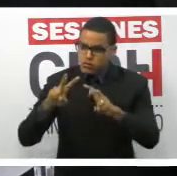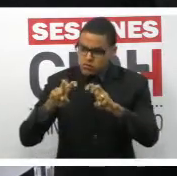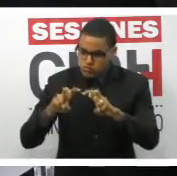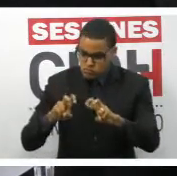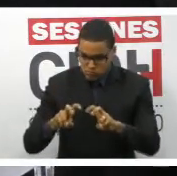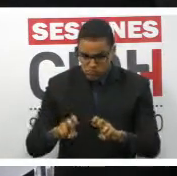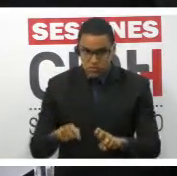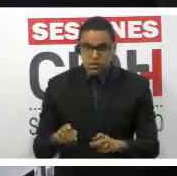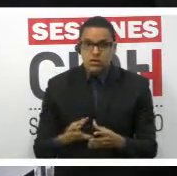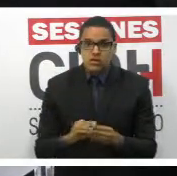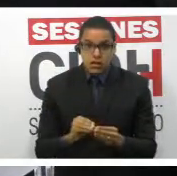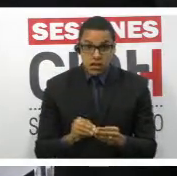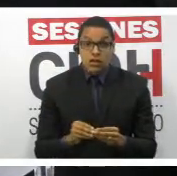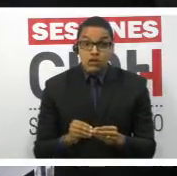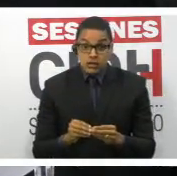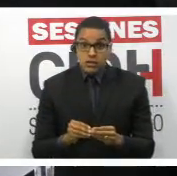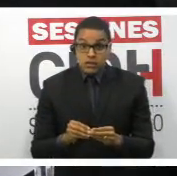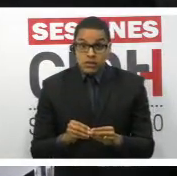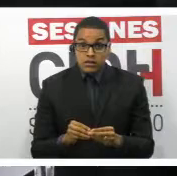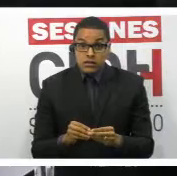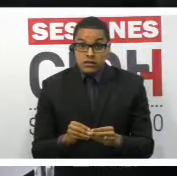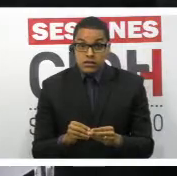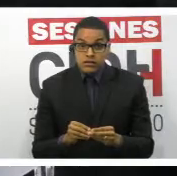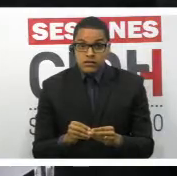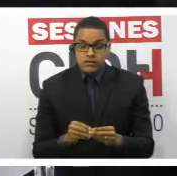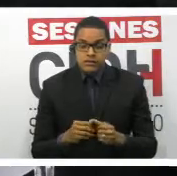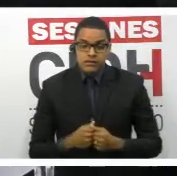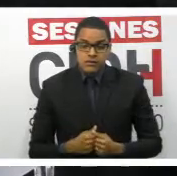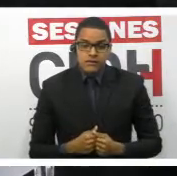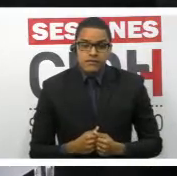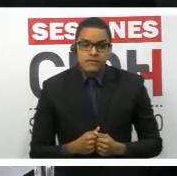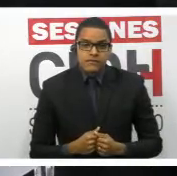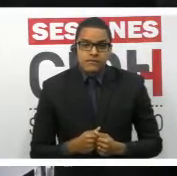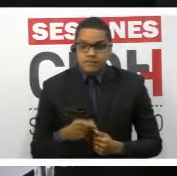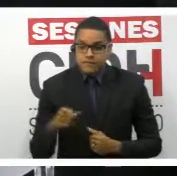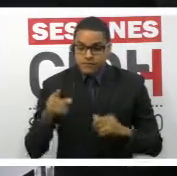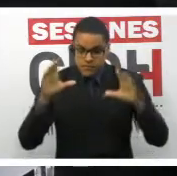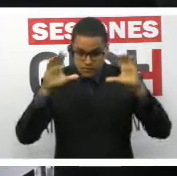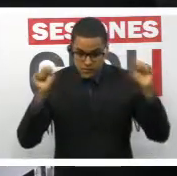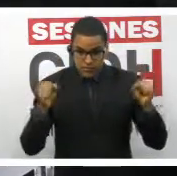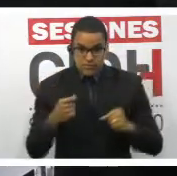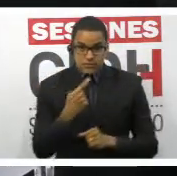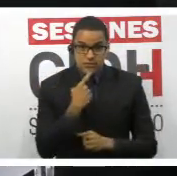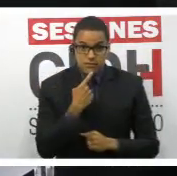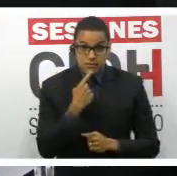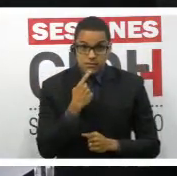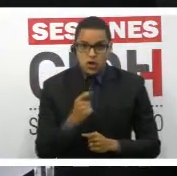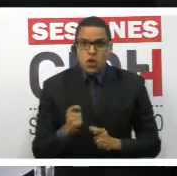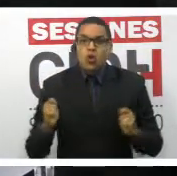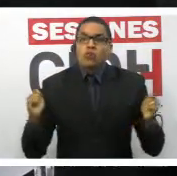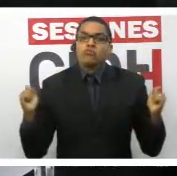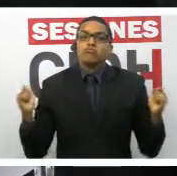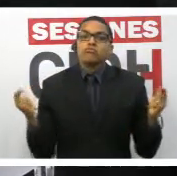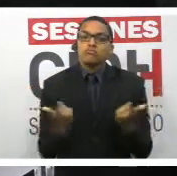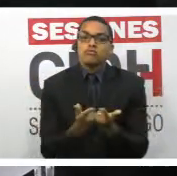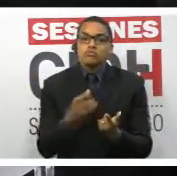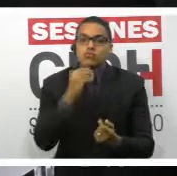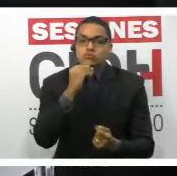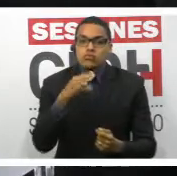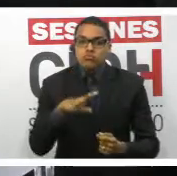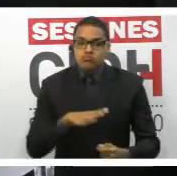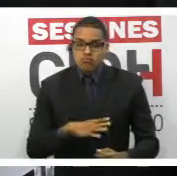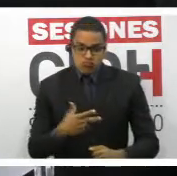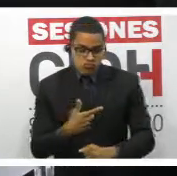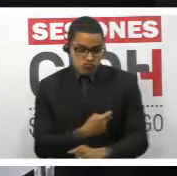ante la comisión interamericana el director nos dijo que todas las mujeres eran esterilizadas para prevenir